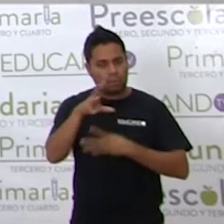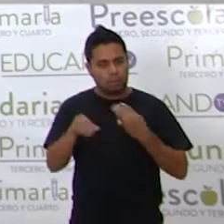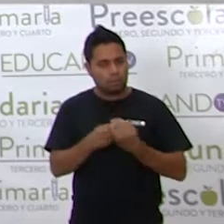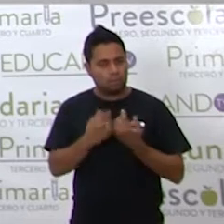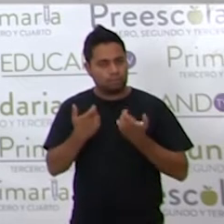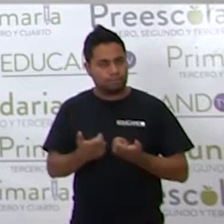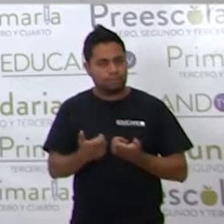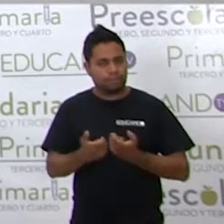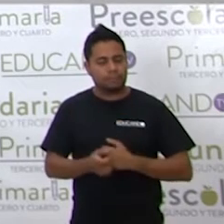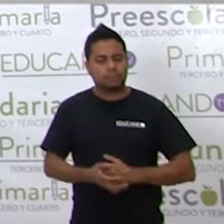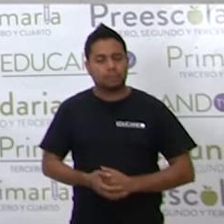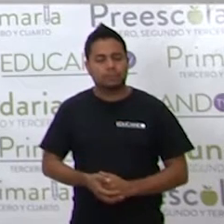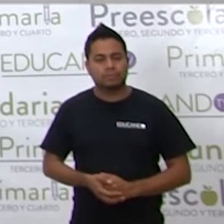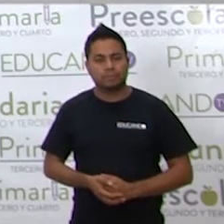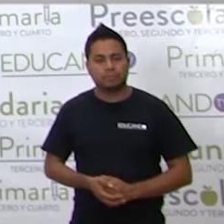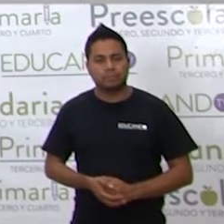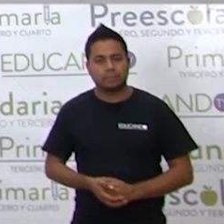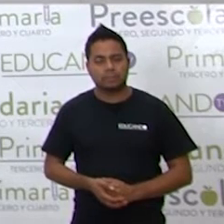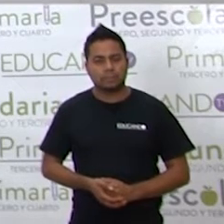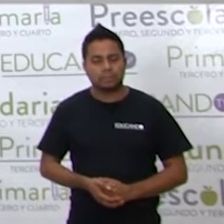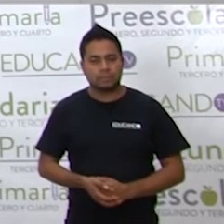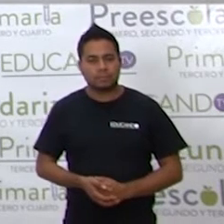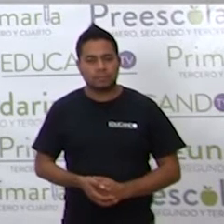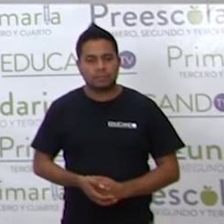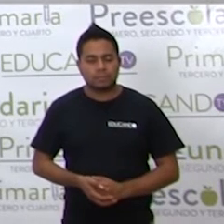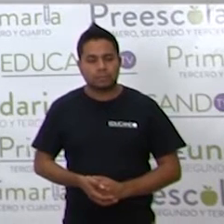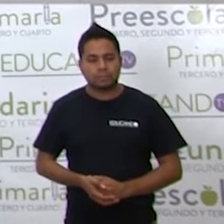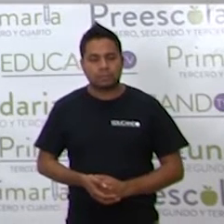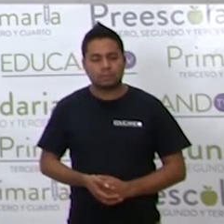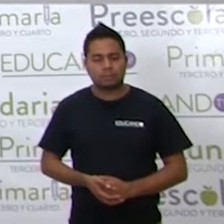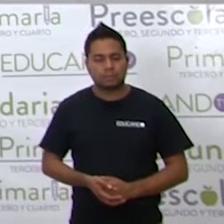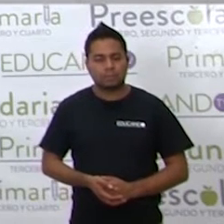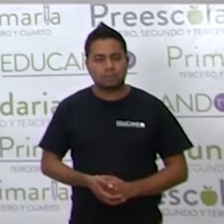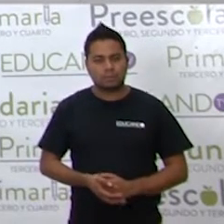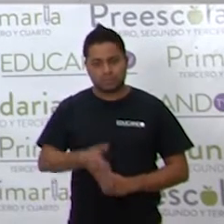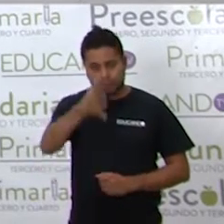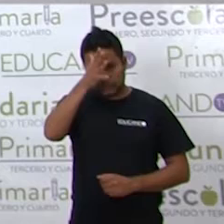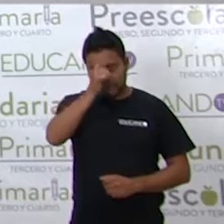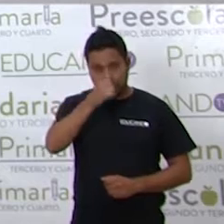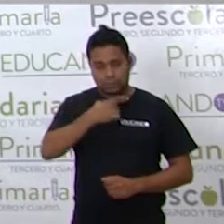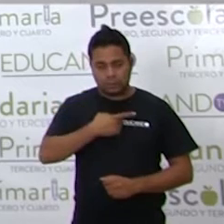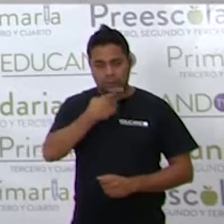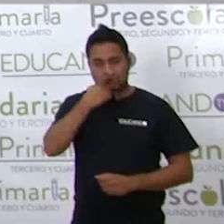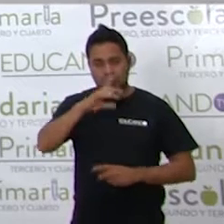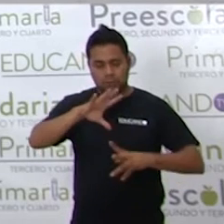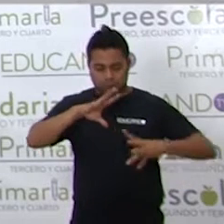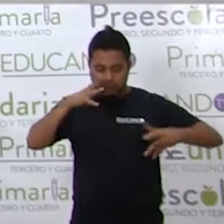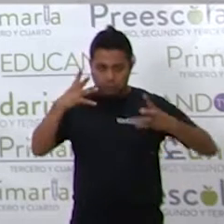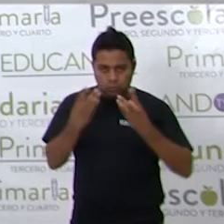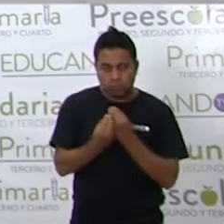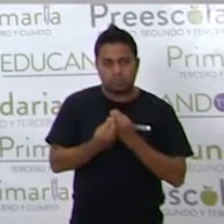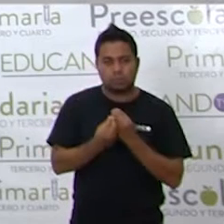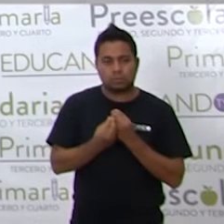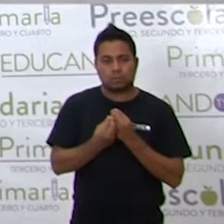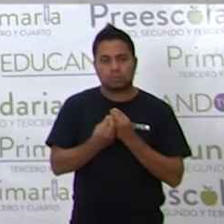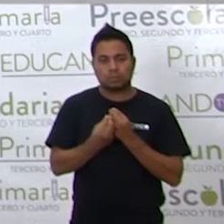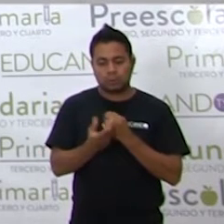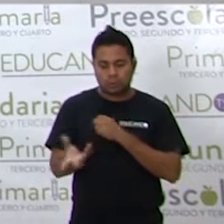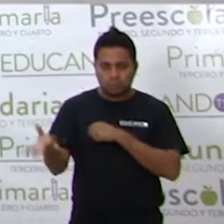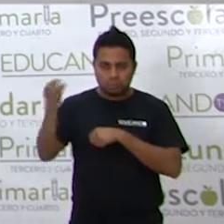¿Te acuerdas que dijimos que juntar, agrupar,